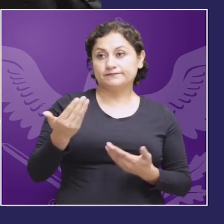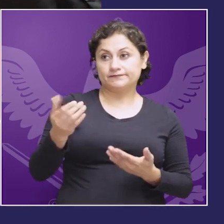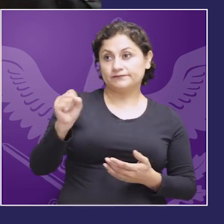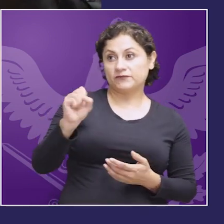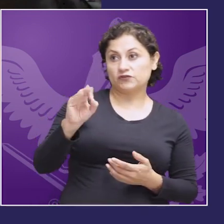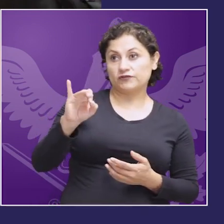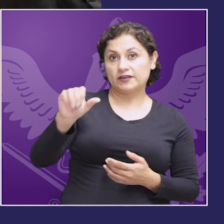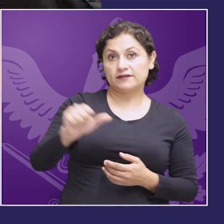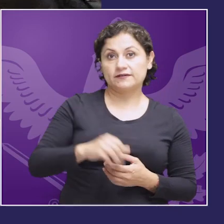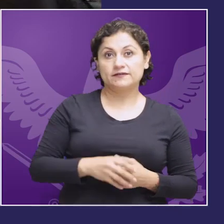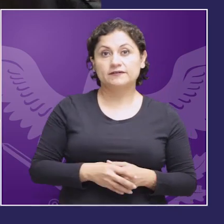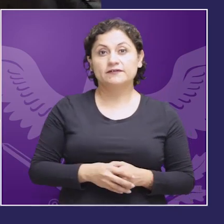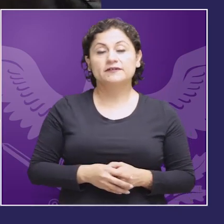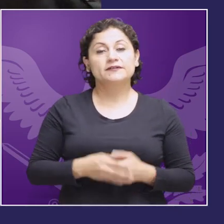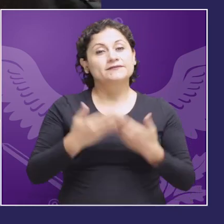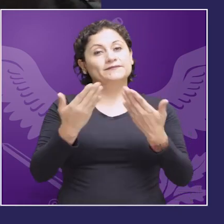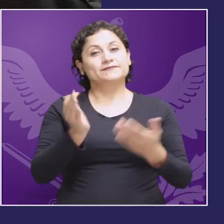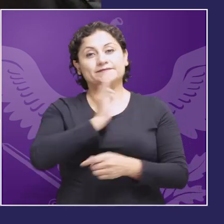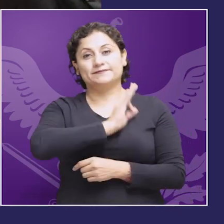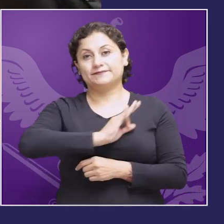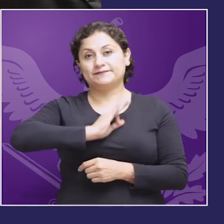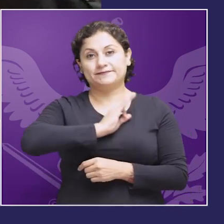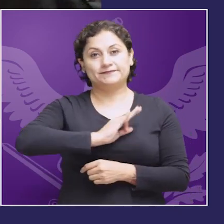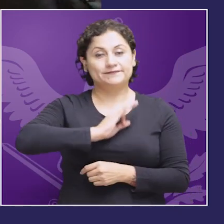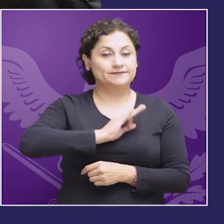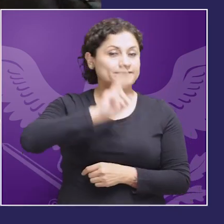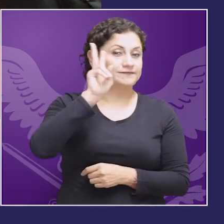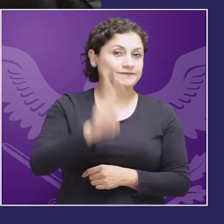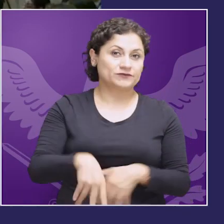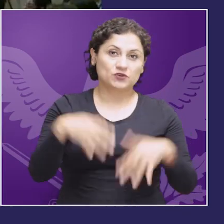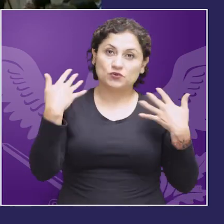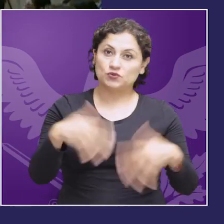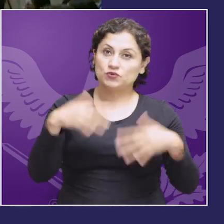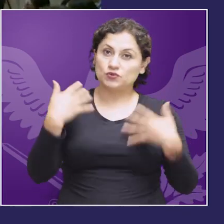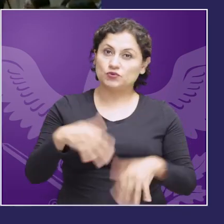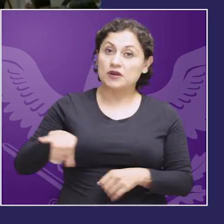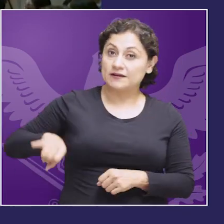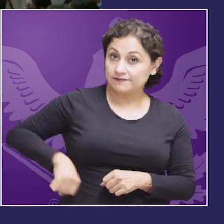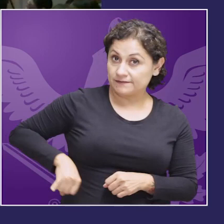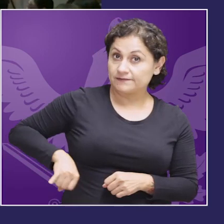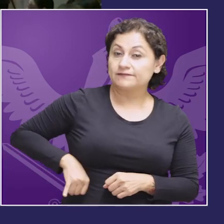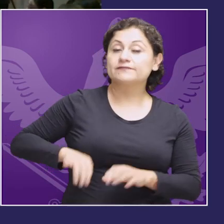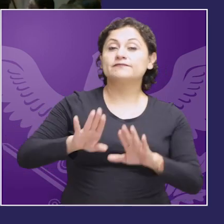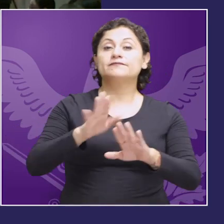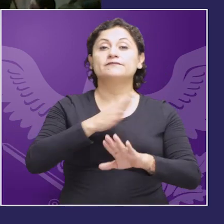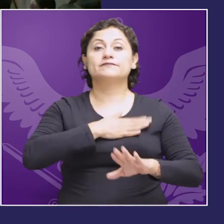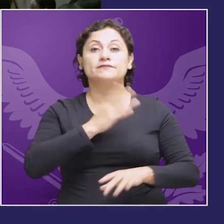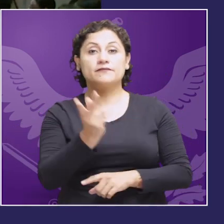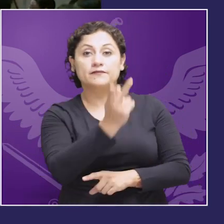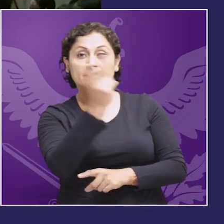Bueno, felicitaciones, muy interesante la actividad, muchísimas gracias. Mi pregunta puede ser para cualquiera de las tres